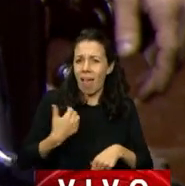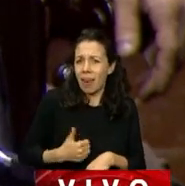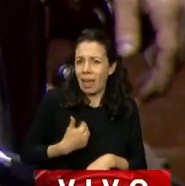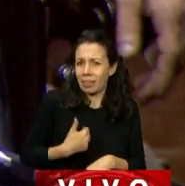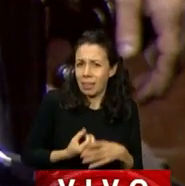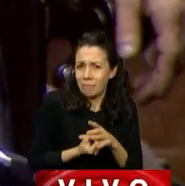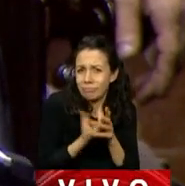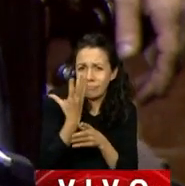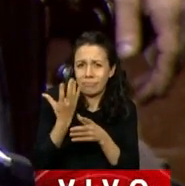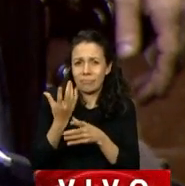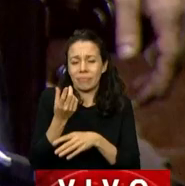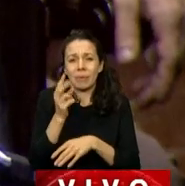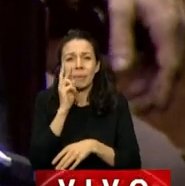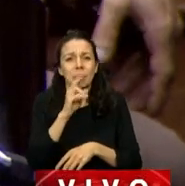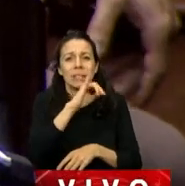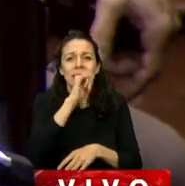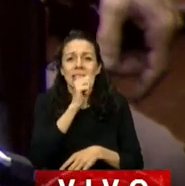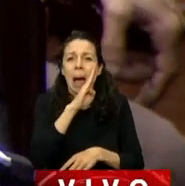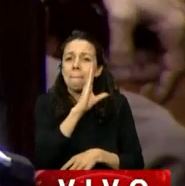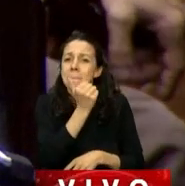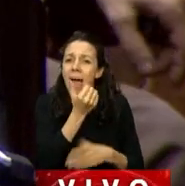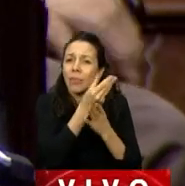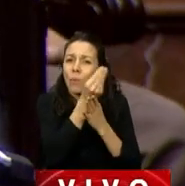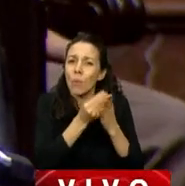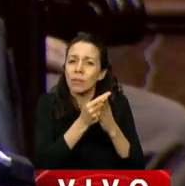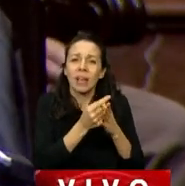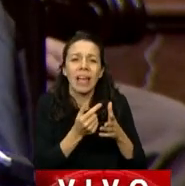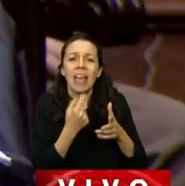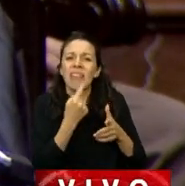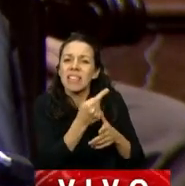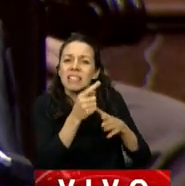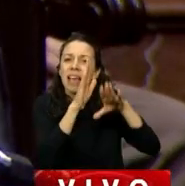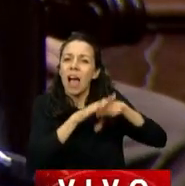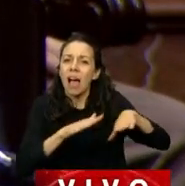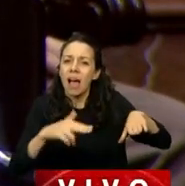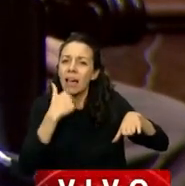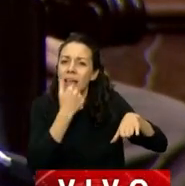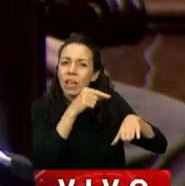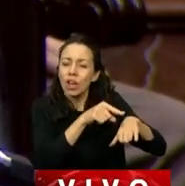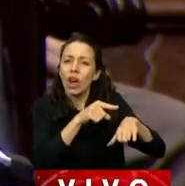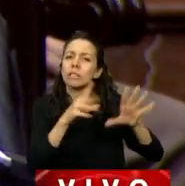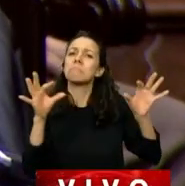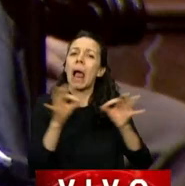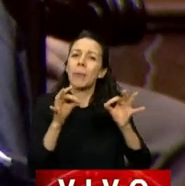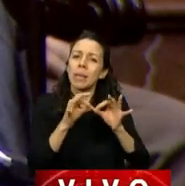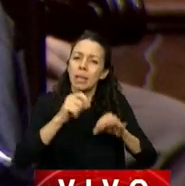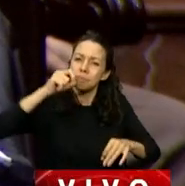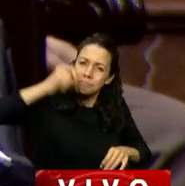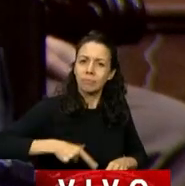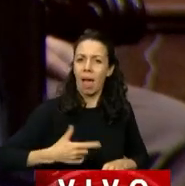vemos a Zamba diciéndole a nuestras hijas e hijos que las Malvinas son